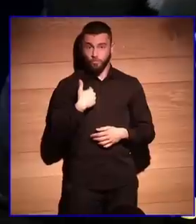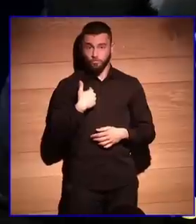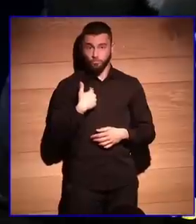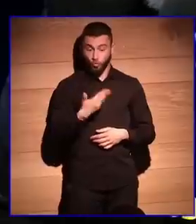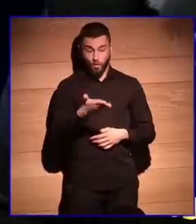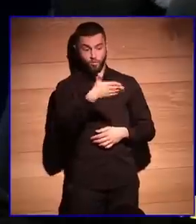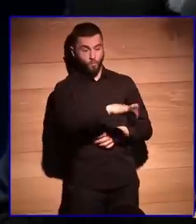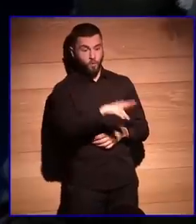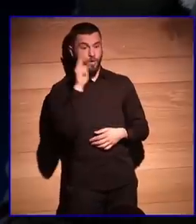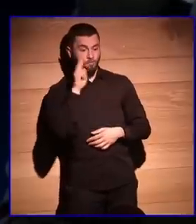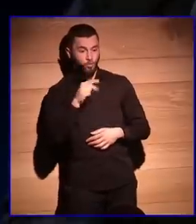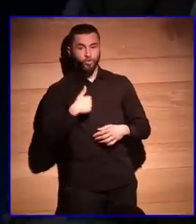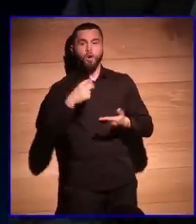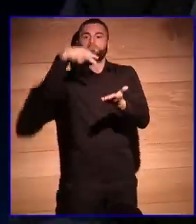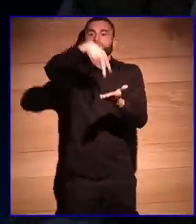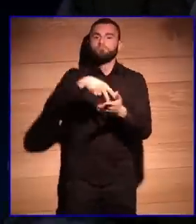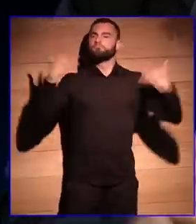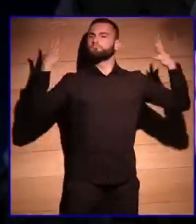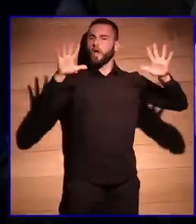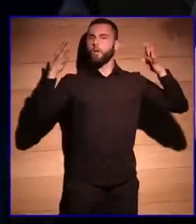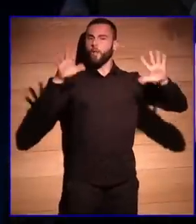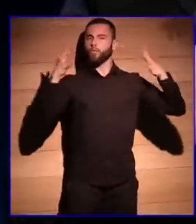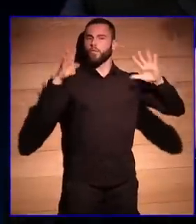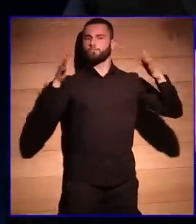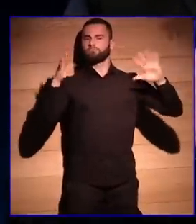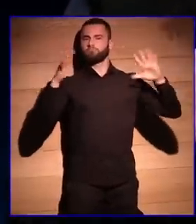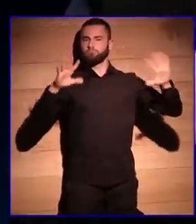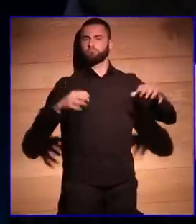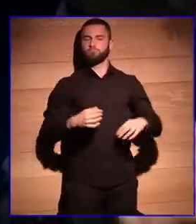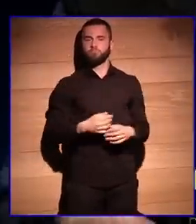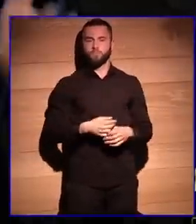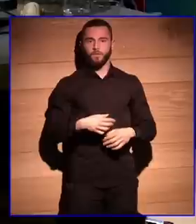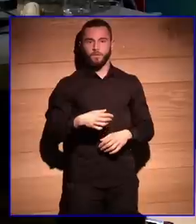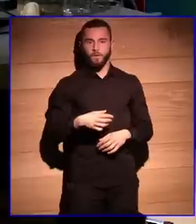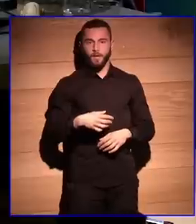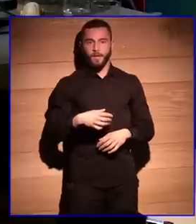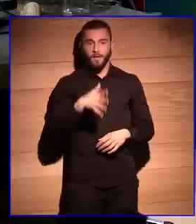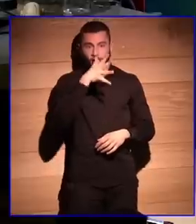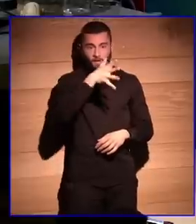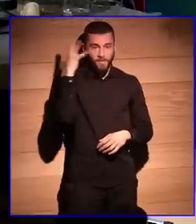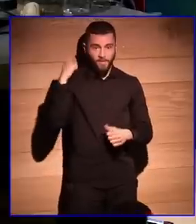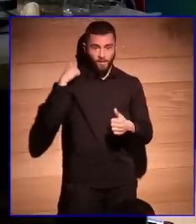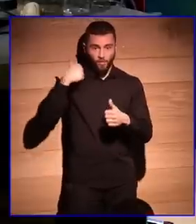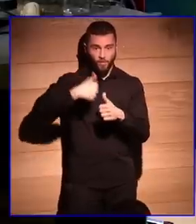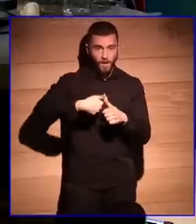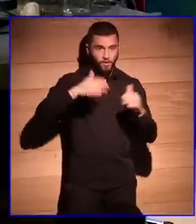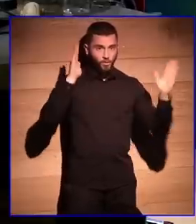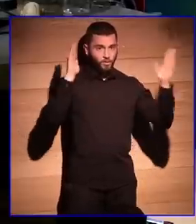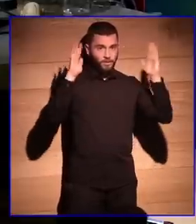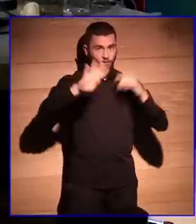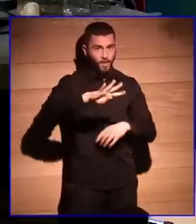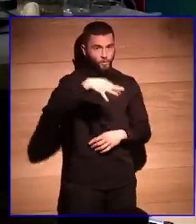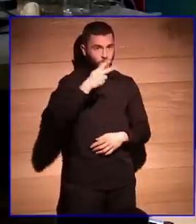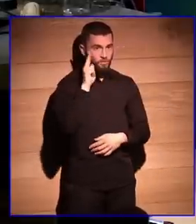me levanté y aplaudí, ¿vale? Dije, habéis tenido 5 años para ver la cuarta temporada de Juego de Tronos.